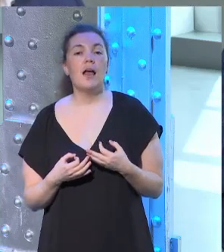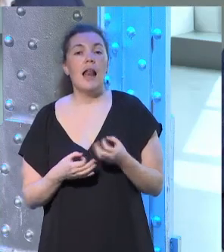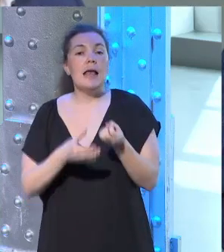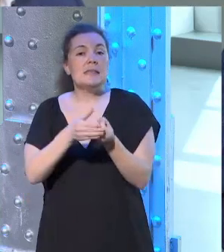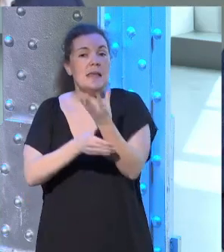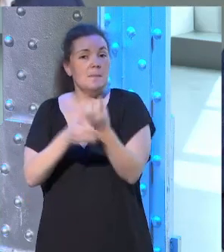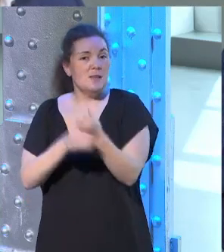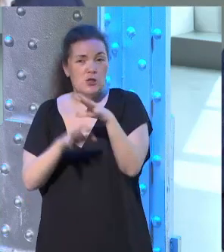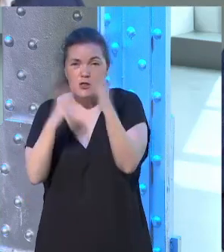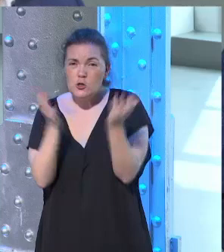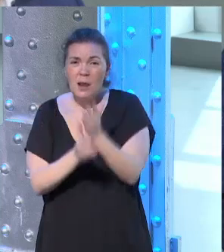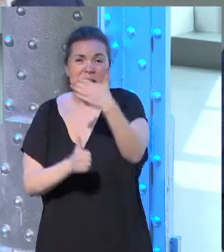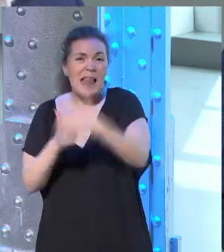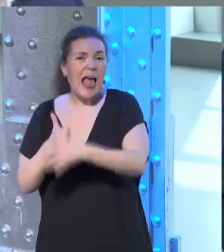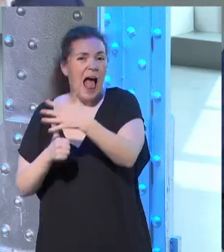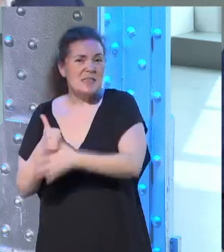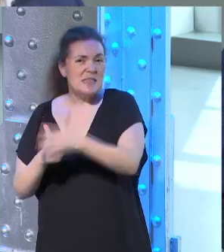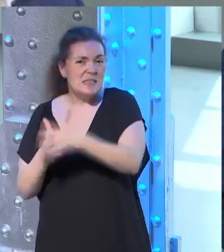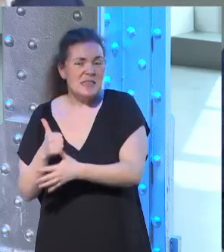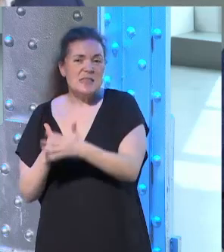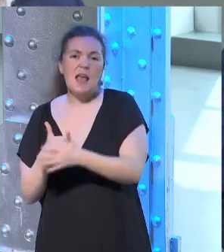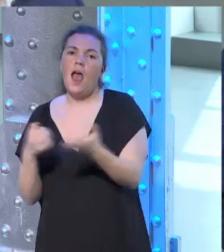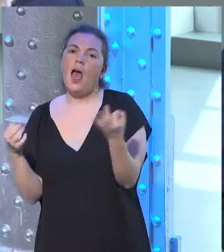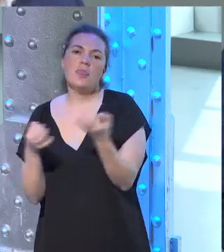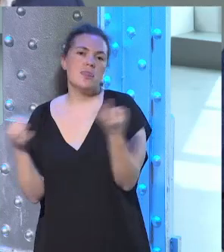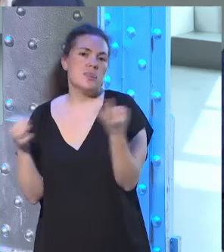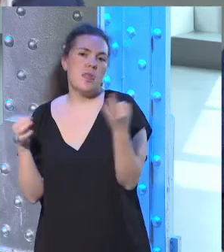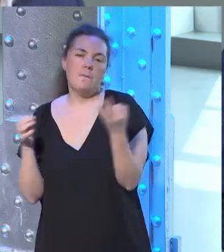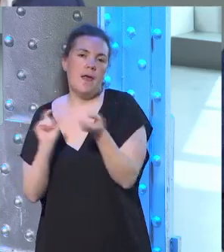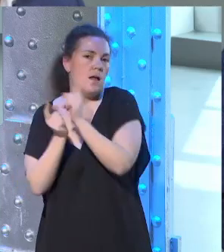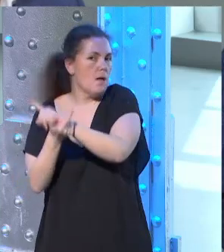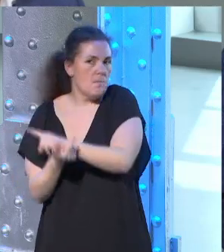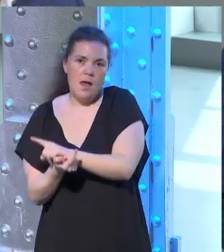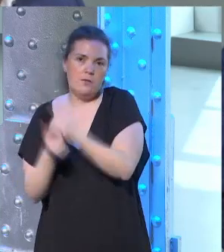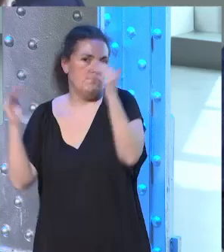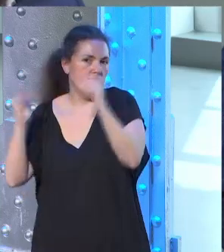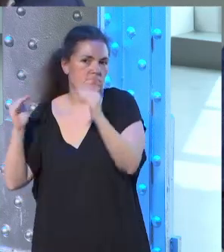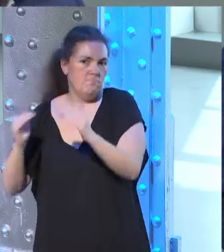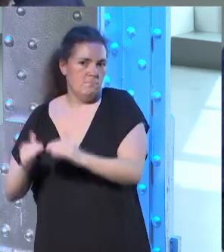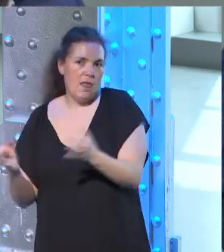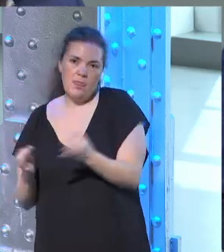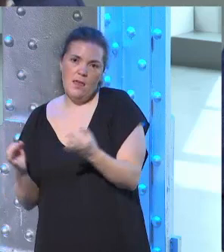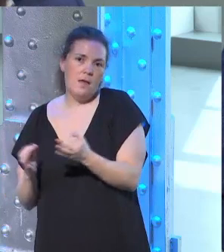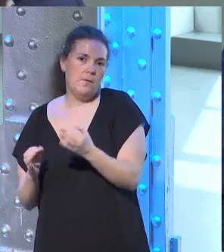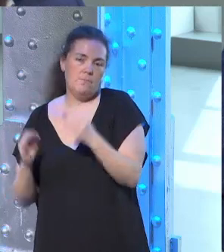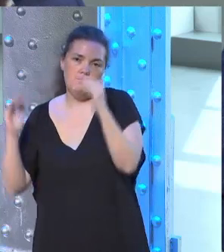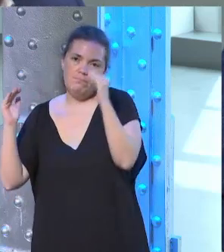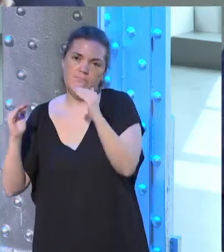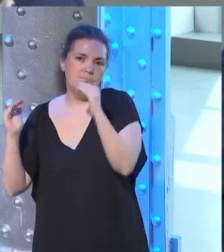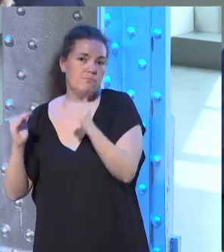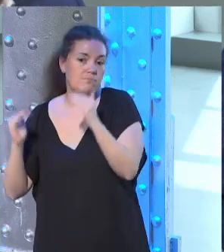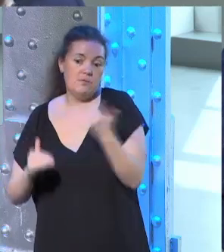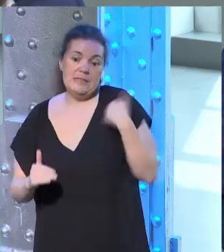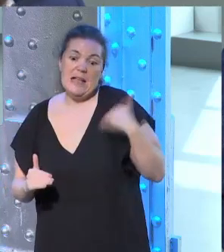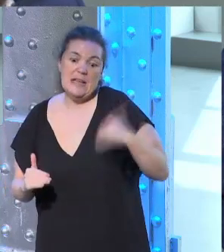emisiones globales de gases de efecto invernadero tienen que empezar, tienen que cambiar su tendencia y tienen que empezar a reducirse prácticamente desde